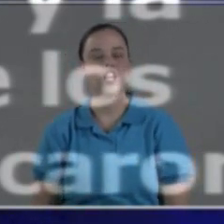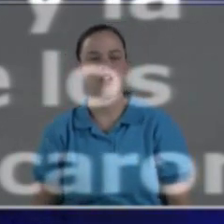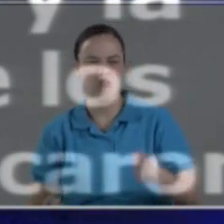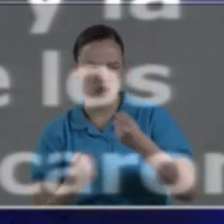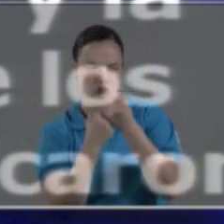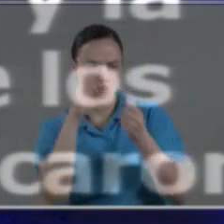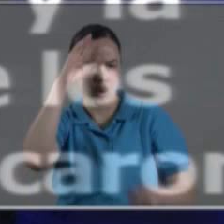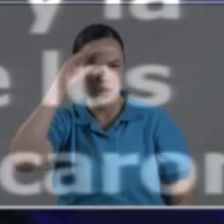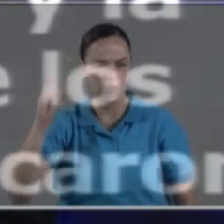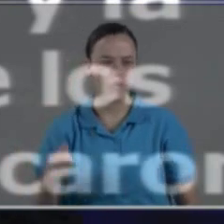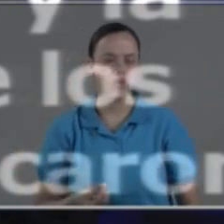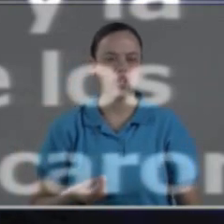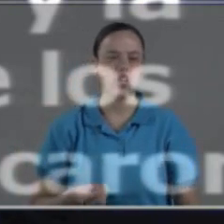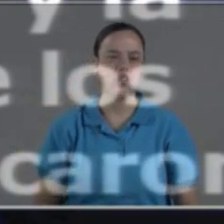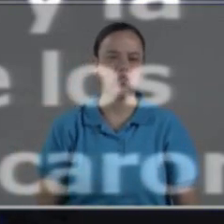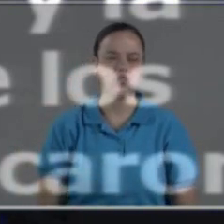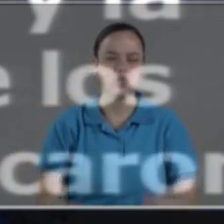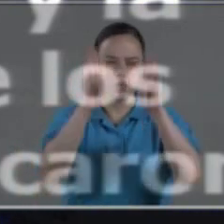la volcaron